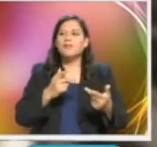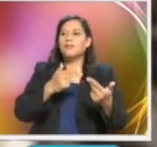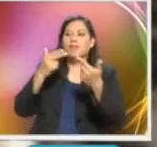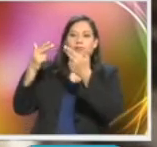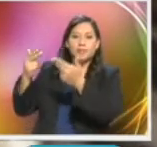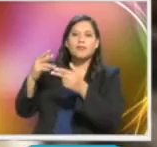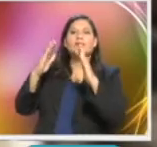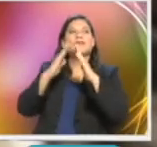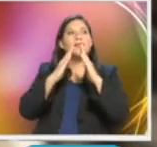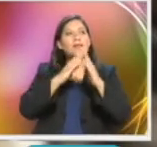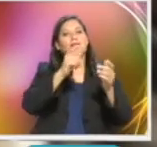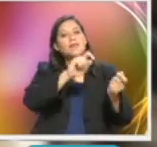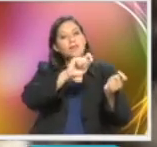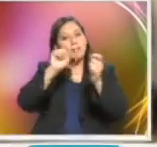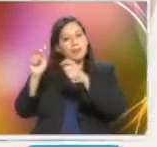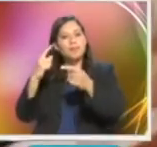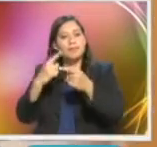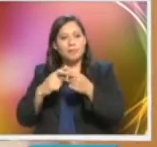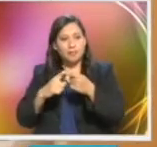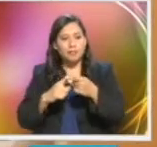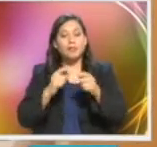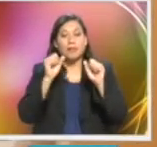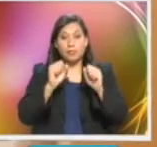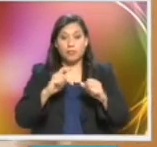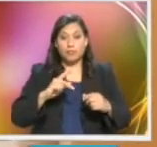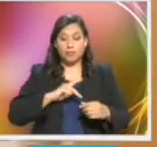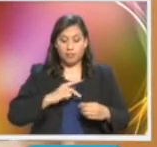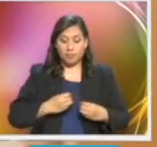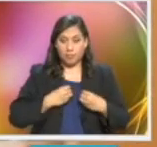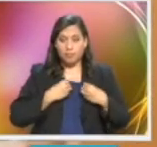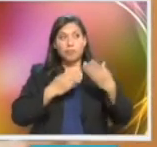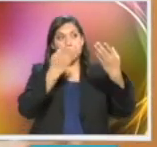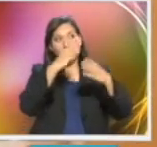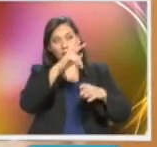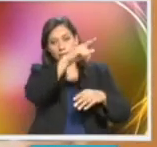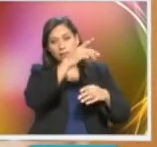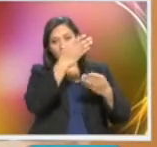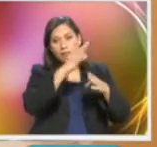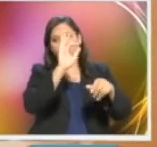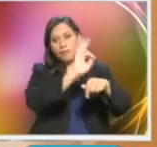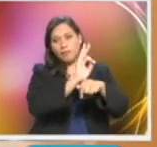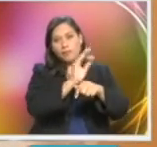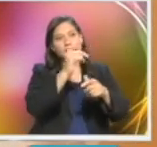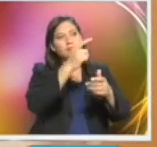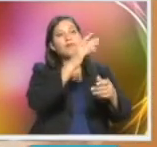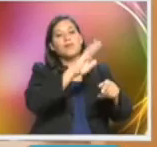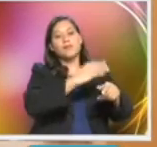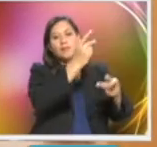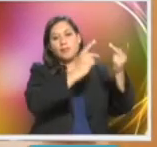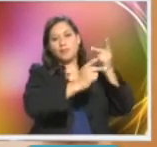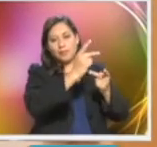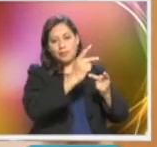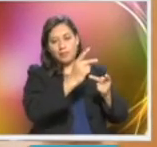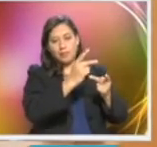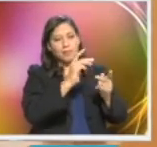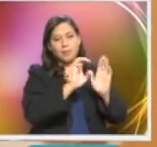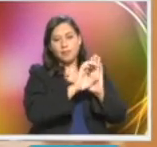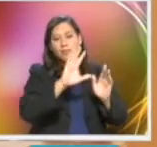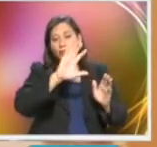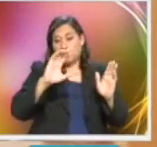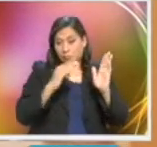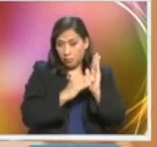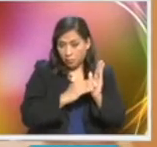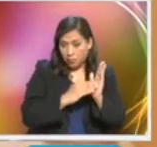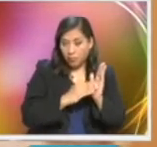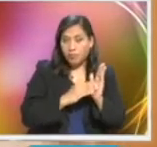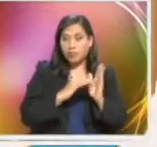quedaría este inmueble o no, hay algún otro vida requisito? Es el banco, es el beneficiario, porque él te prestó el dinero. Muy bien. Si te prestó 500,000